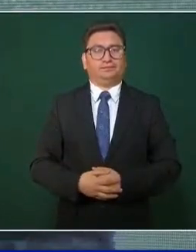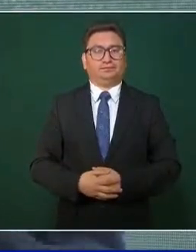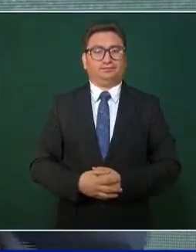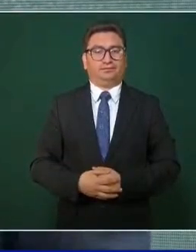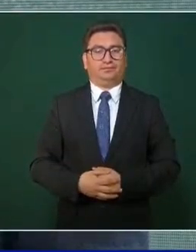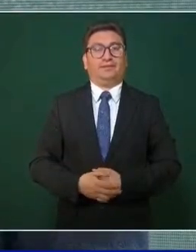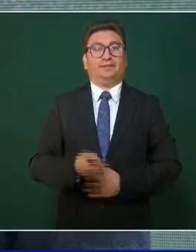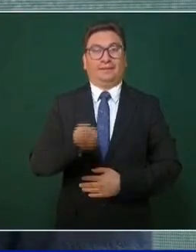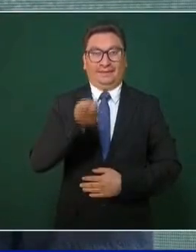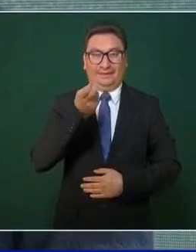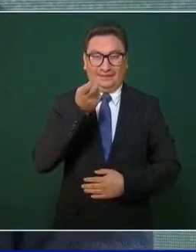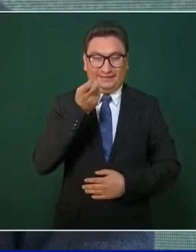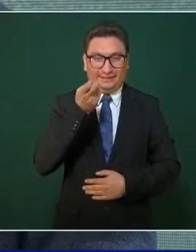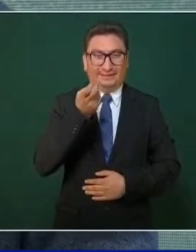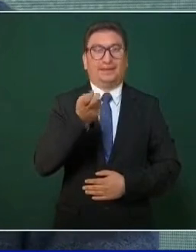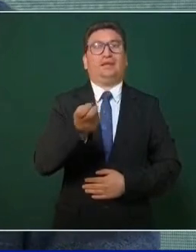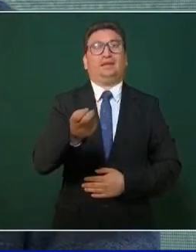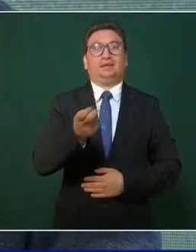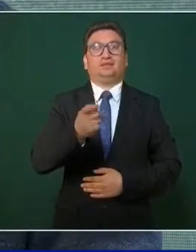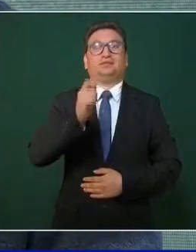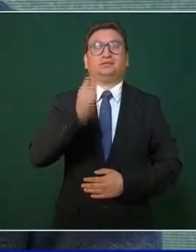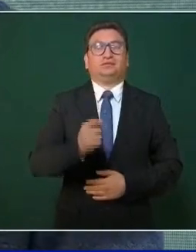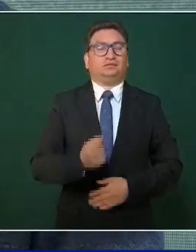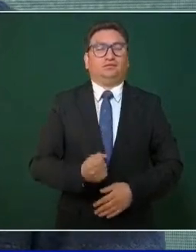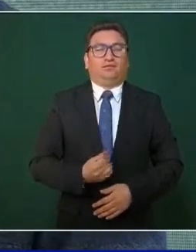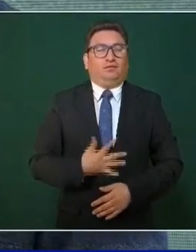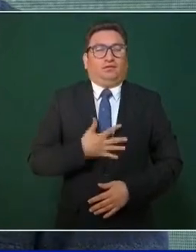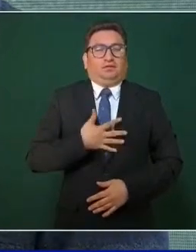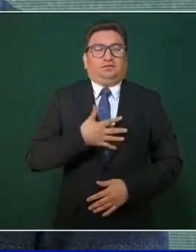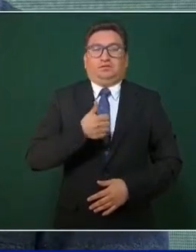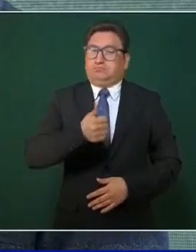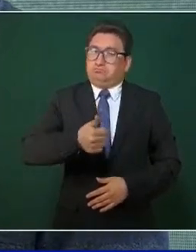Y eso es bienestar.